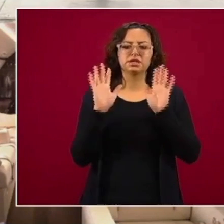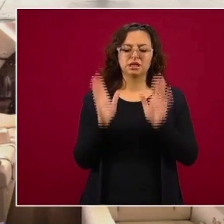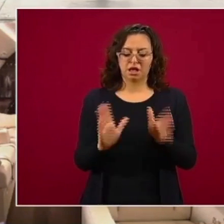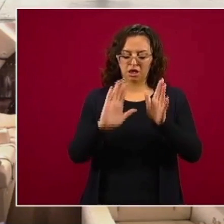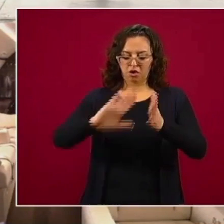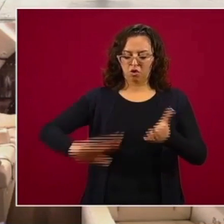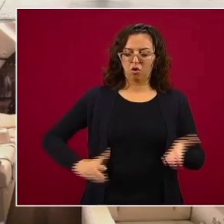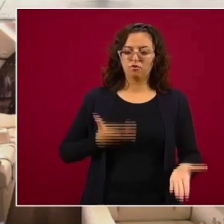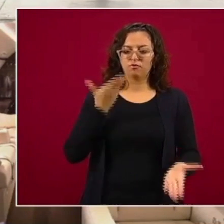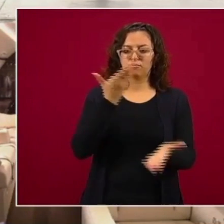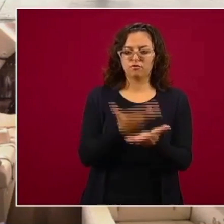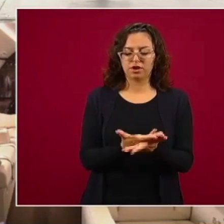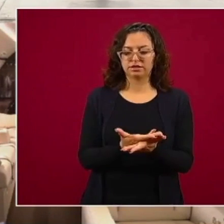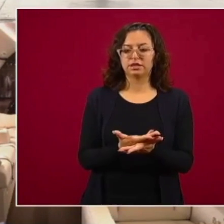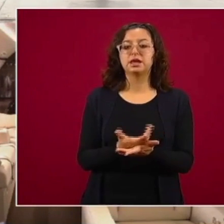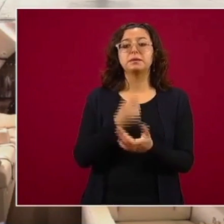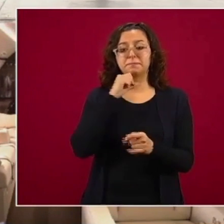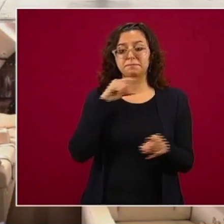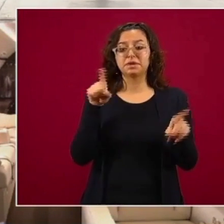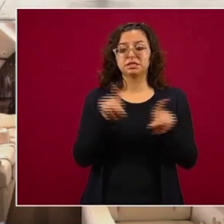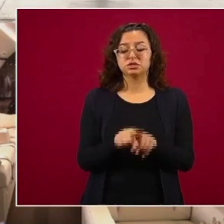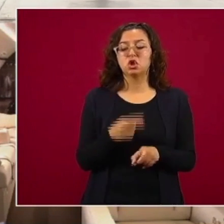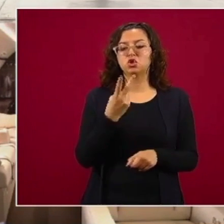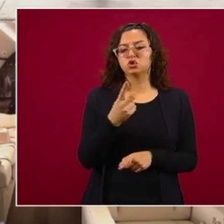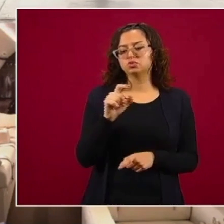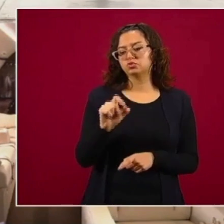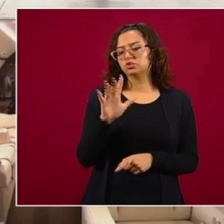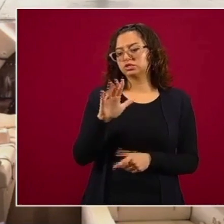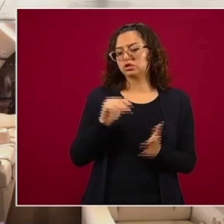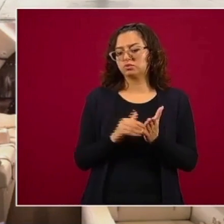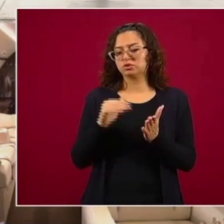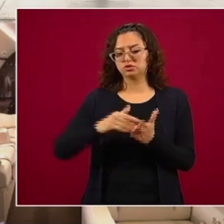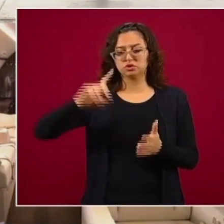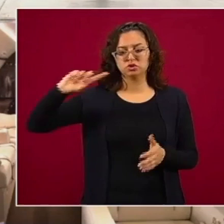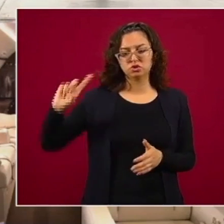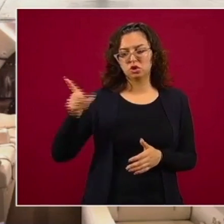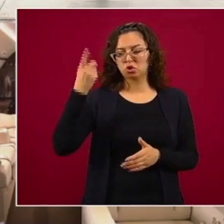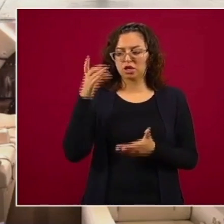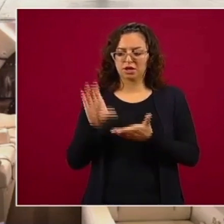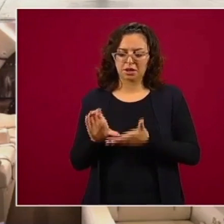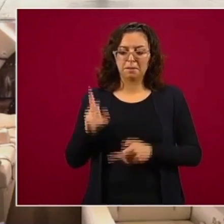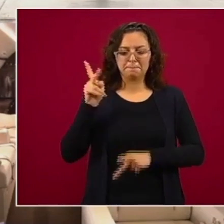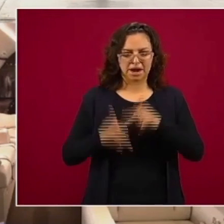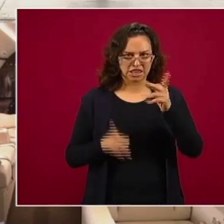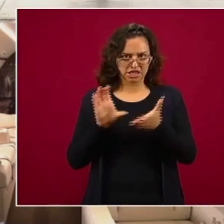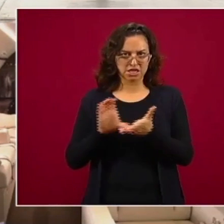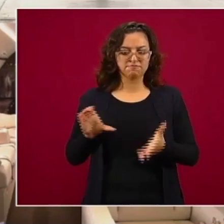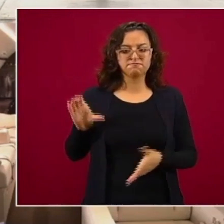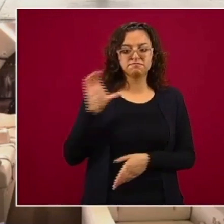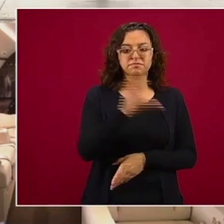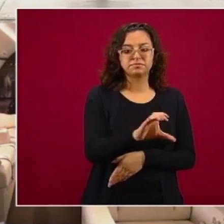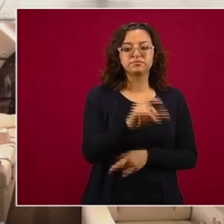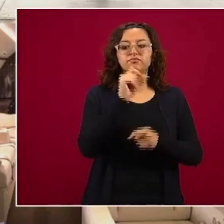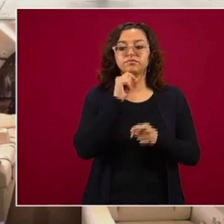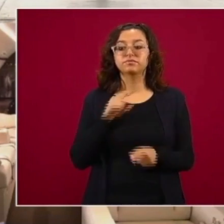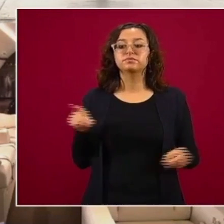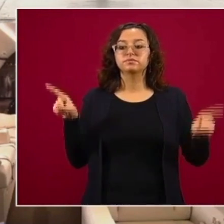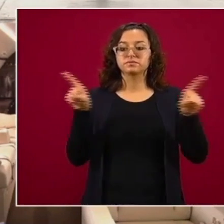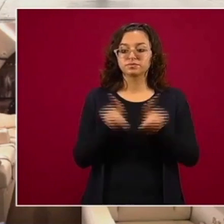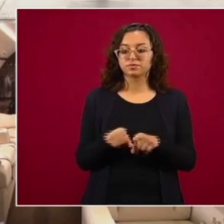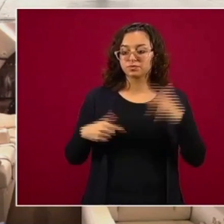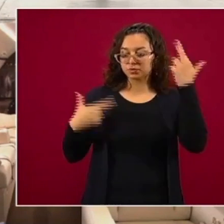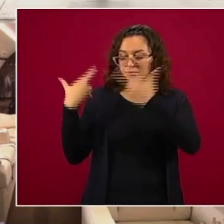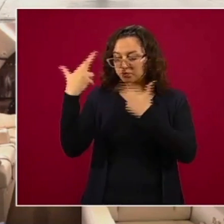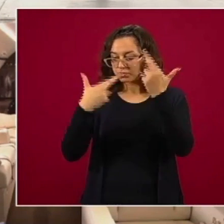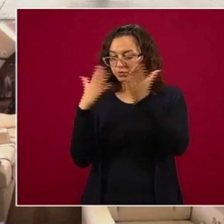oferta, se recibió un depósito ya de 2.5 millones de dólares y también, al igual que con el avión presidencial, se está revisando